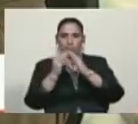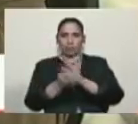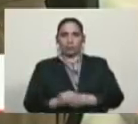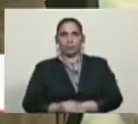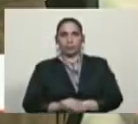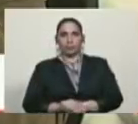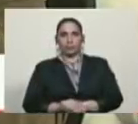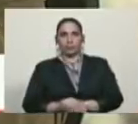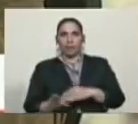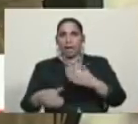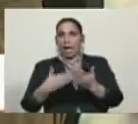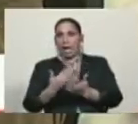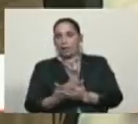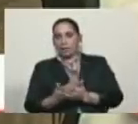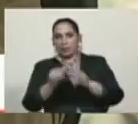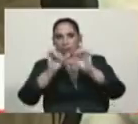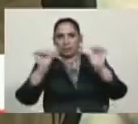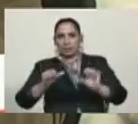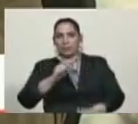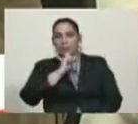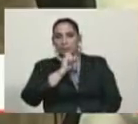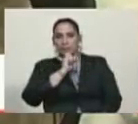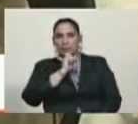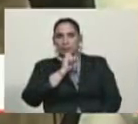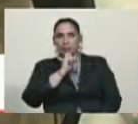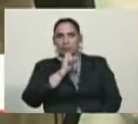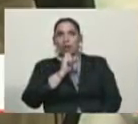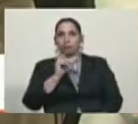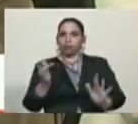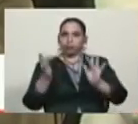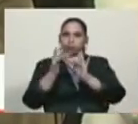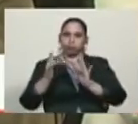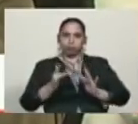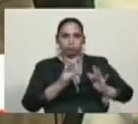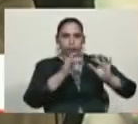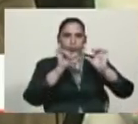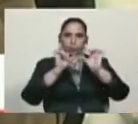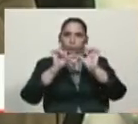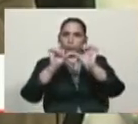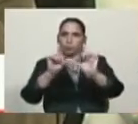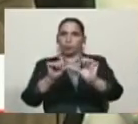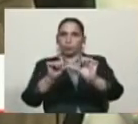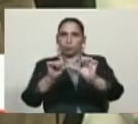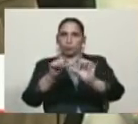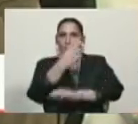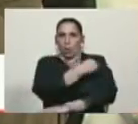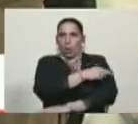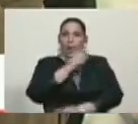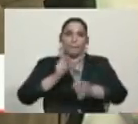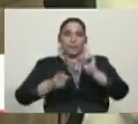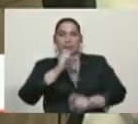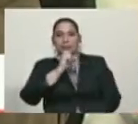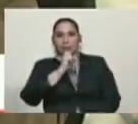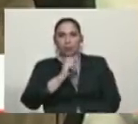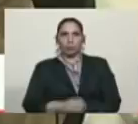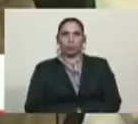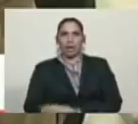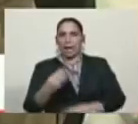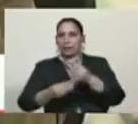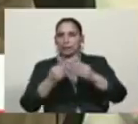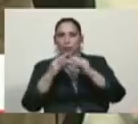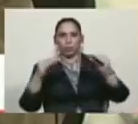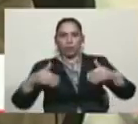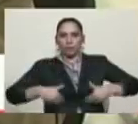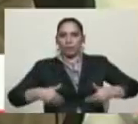más complejos más complicados llevarlos al hospital y también mantener a nuestros hospitales equipados y dotados a pesar de las dificultades haciendo todos los esfuerzos